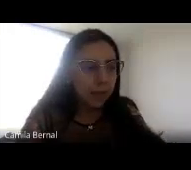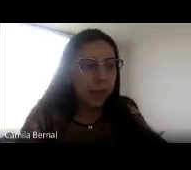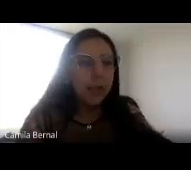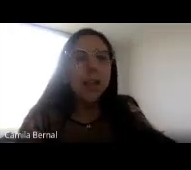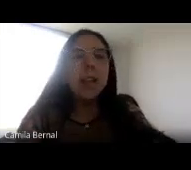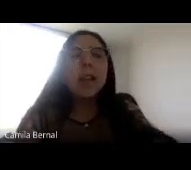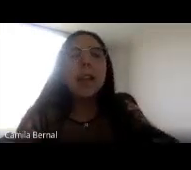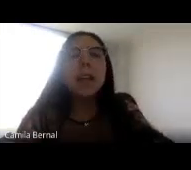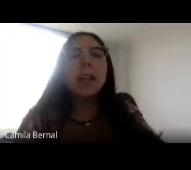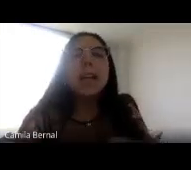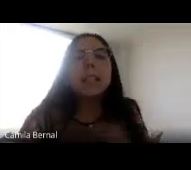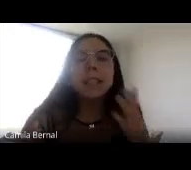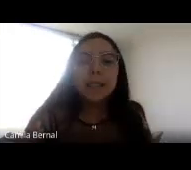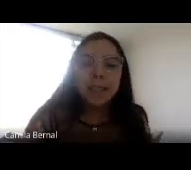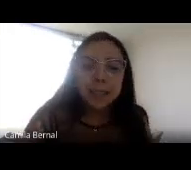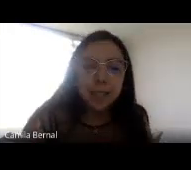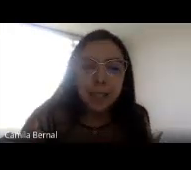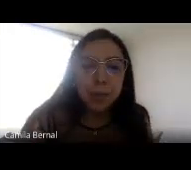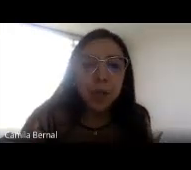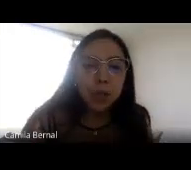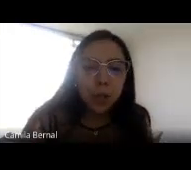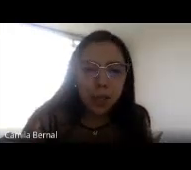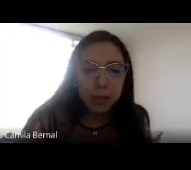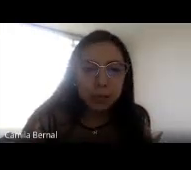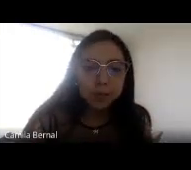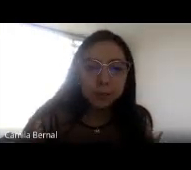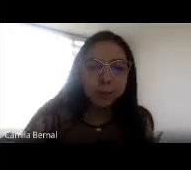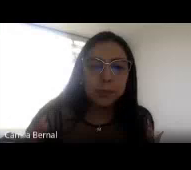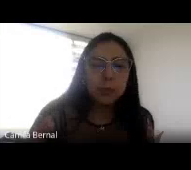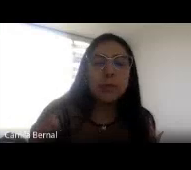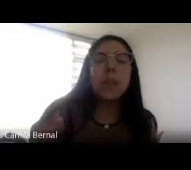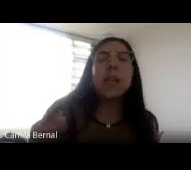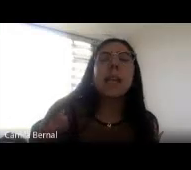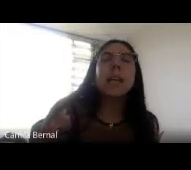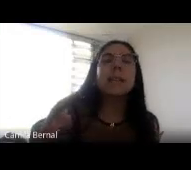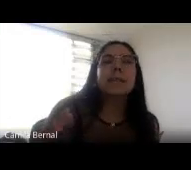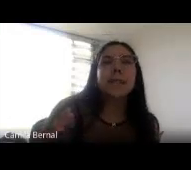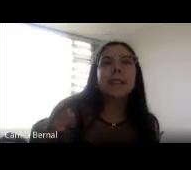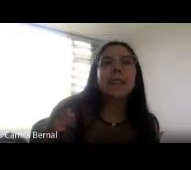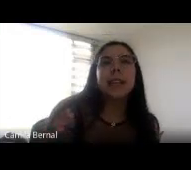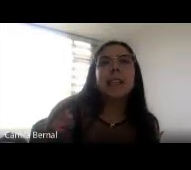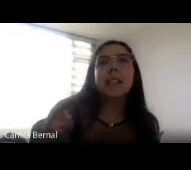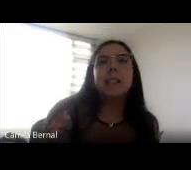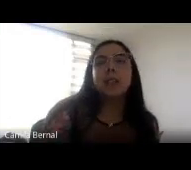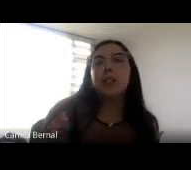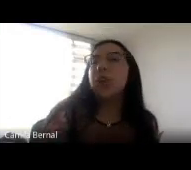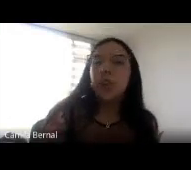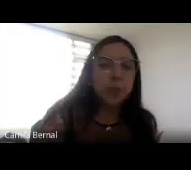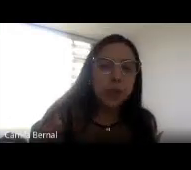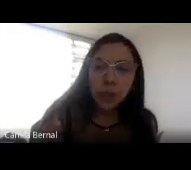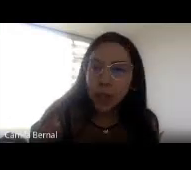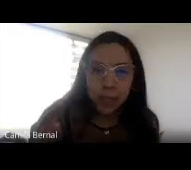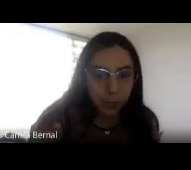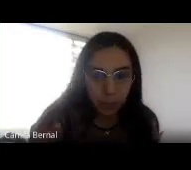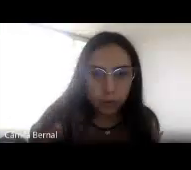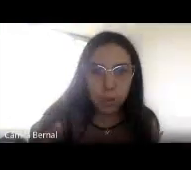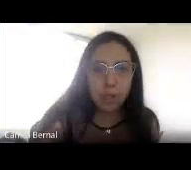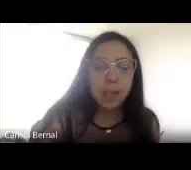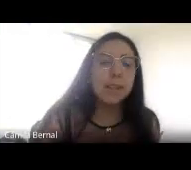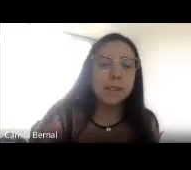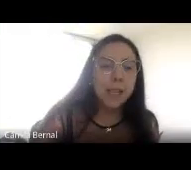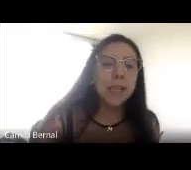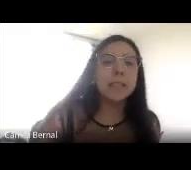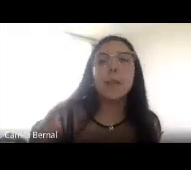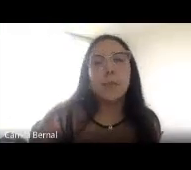tomarla. Las características biológicas eh, quiere decir son todos los microorganismos